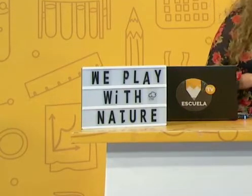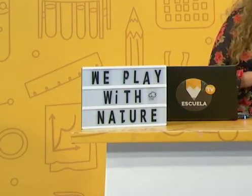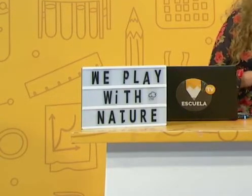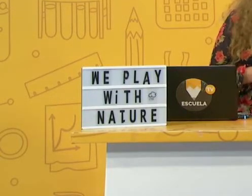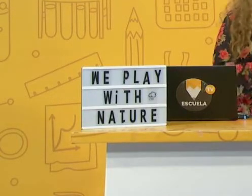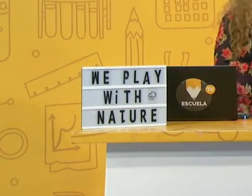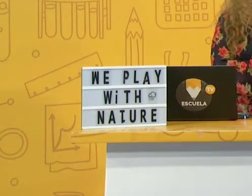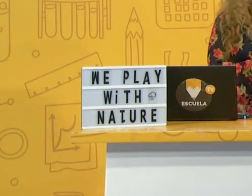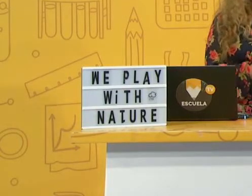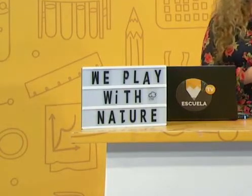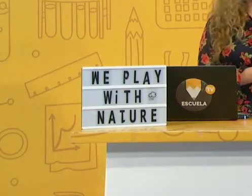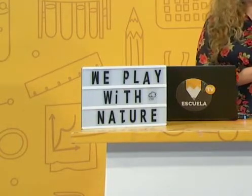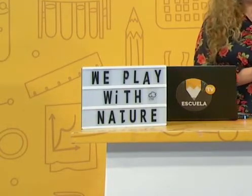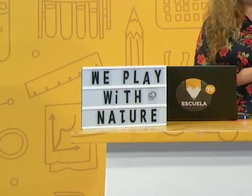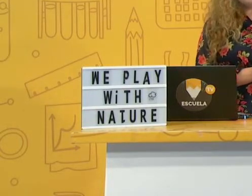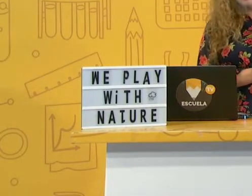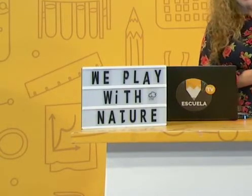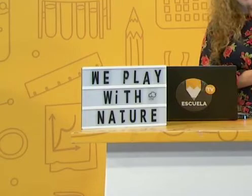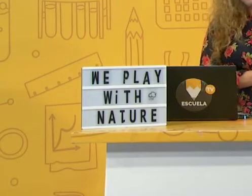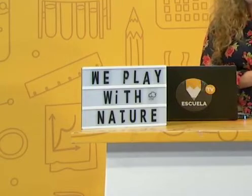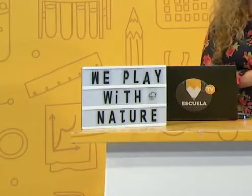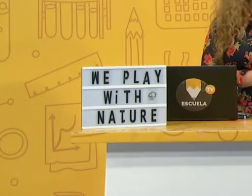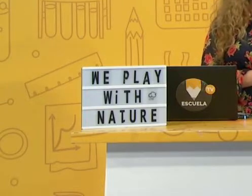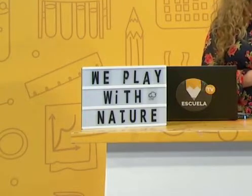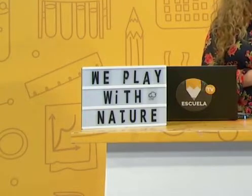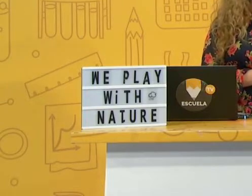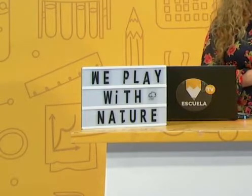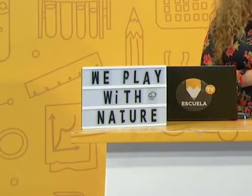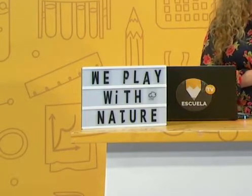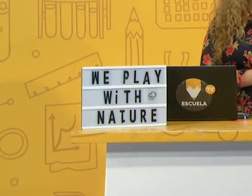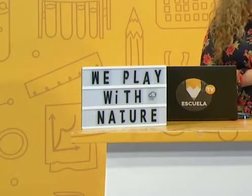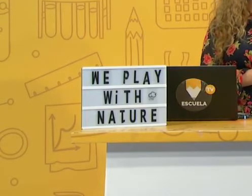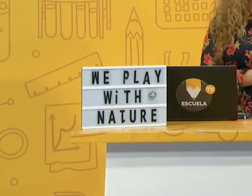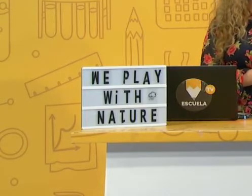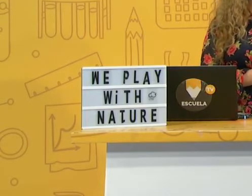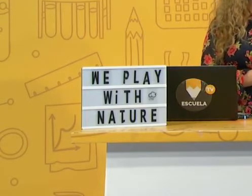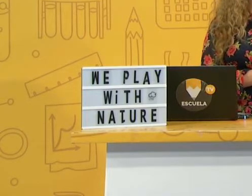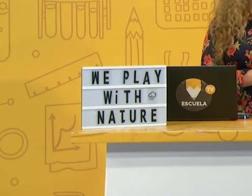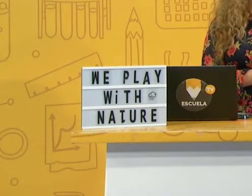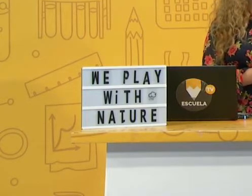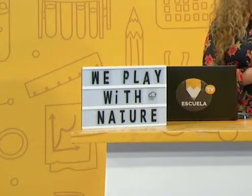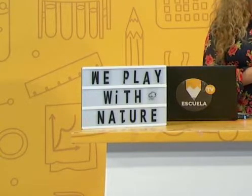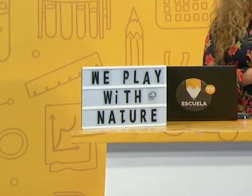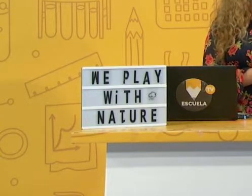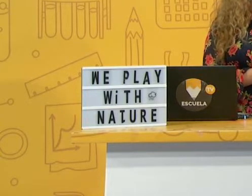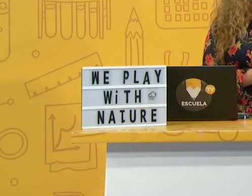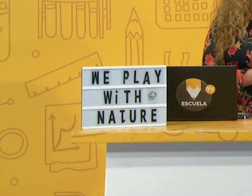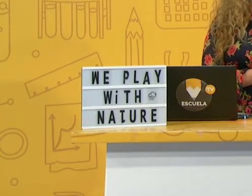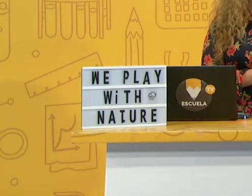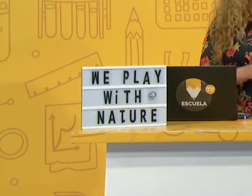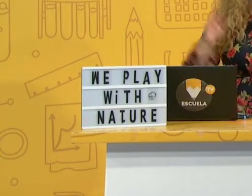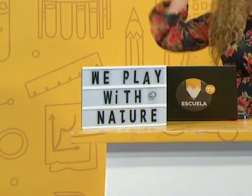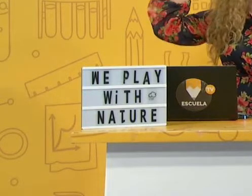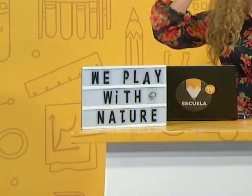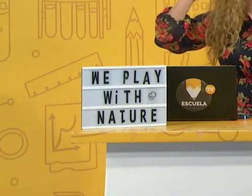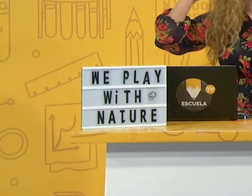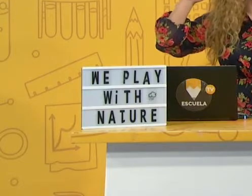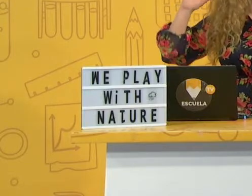los niños. Aquí traigo conmigo, que es bubbles. En español es burbujas, pero en inglés